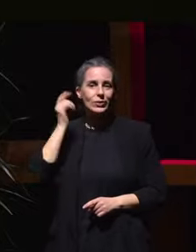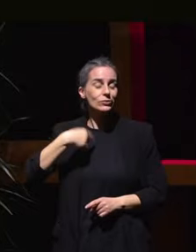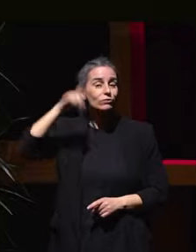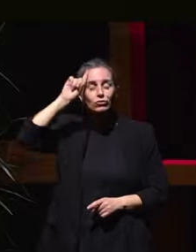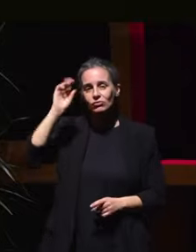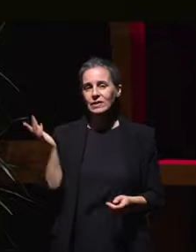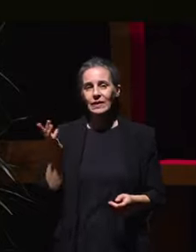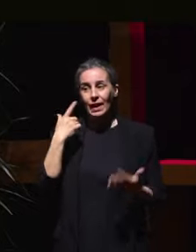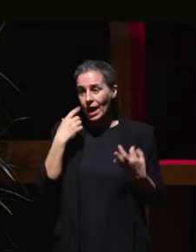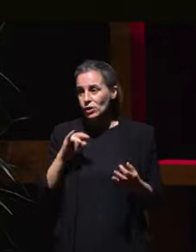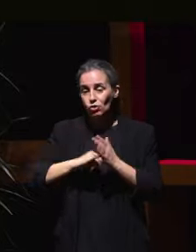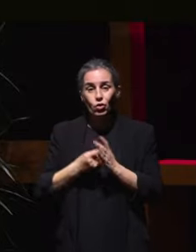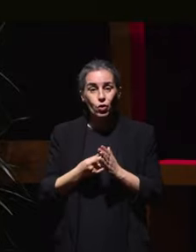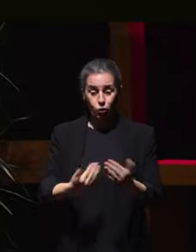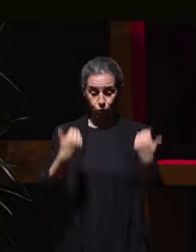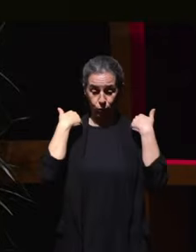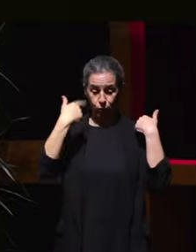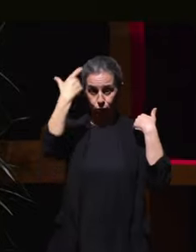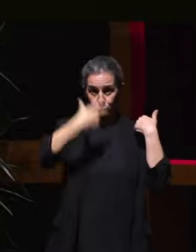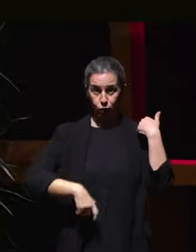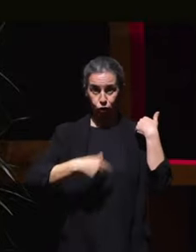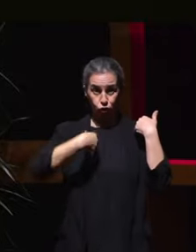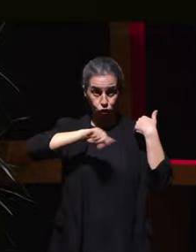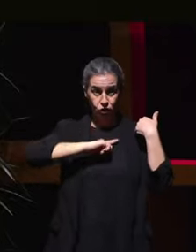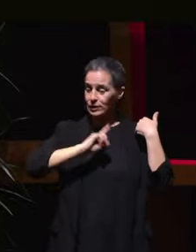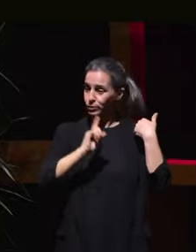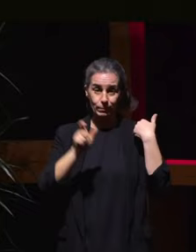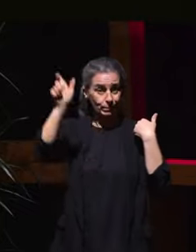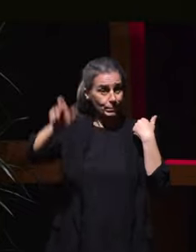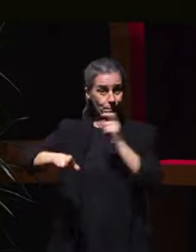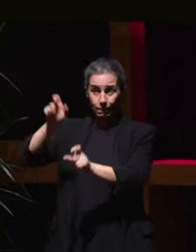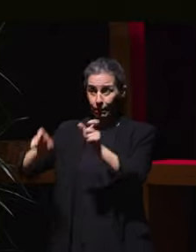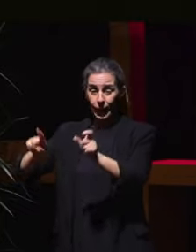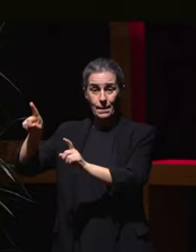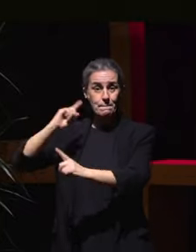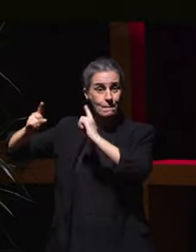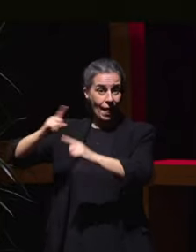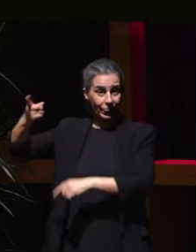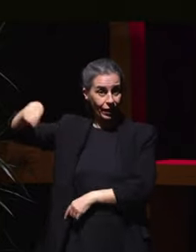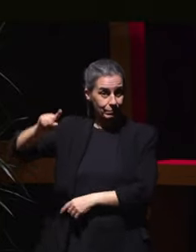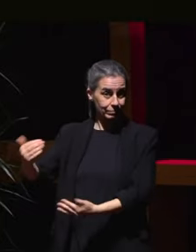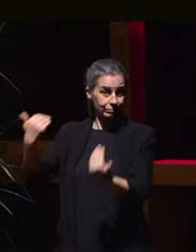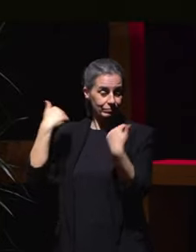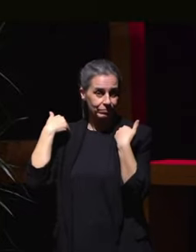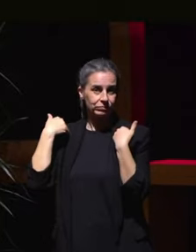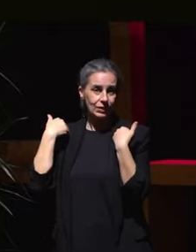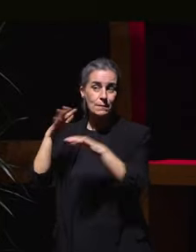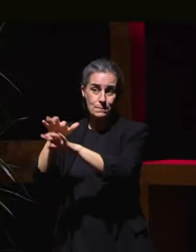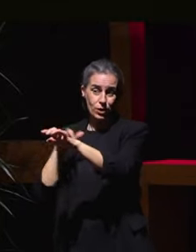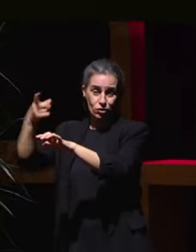realmente no creo que esté en nosotras, sino que está en los que mandan. Que, y lo decían algunas de ellas, la mayoría también son